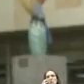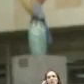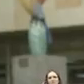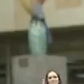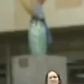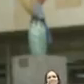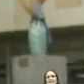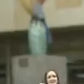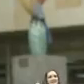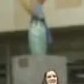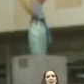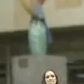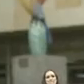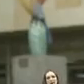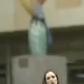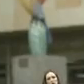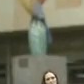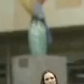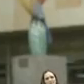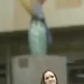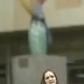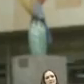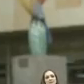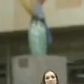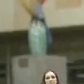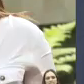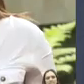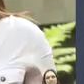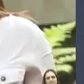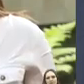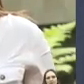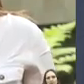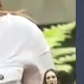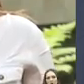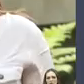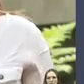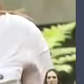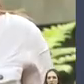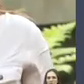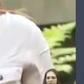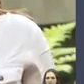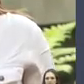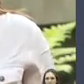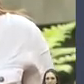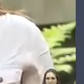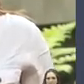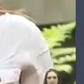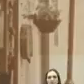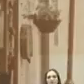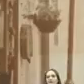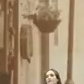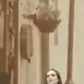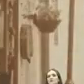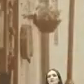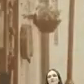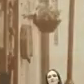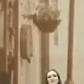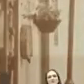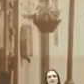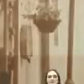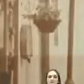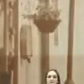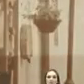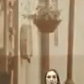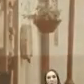pida perdón a las víctimas. Desde el centro de Bogotá, Laura Rojas, RTVC Noticias, conectados 24/7. Laura, muchas gracias. Y la Policía